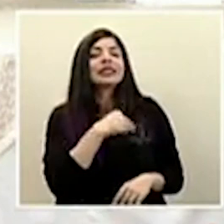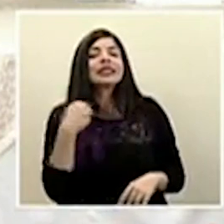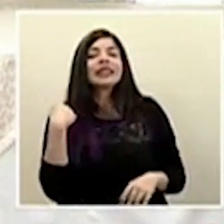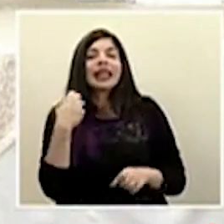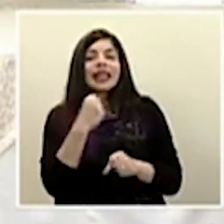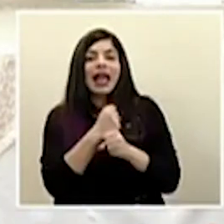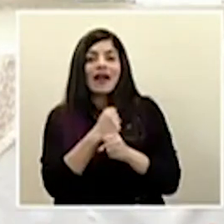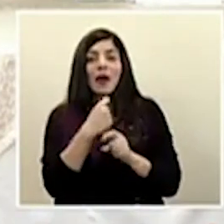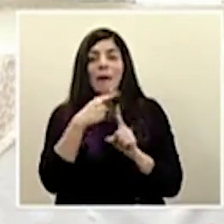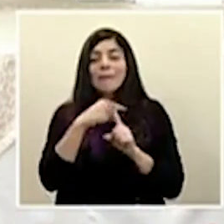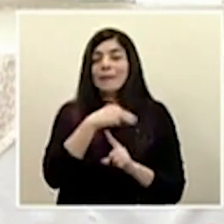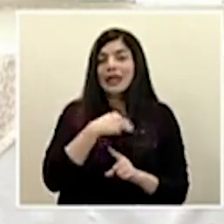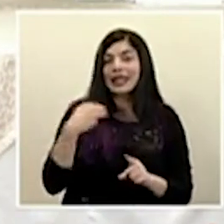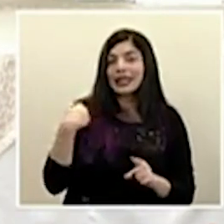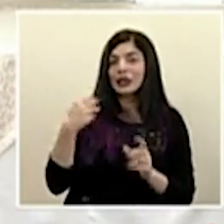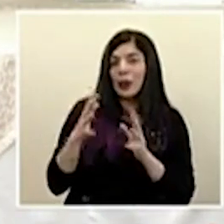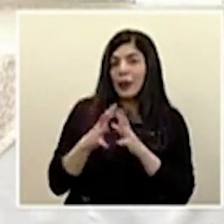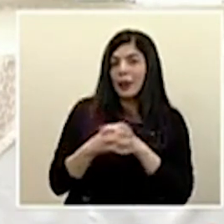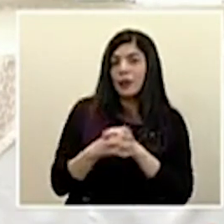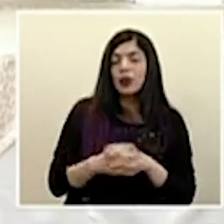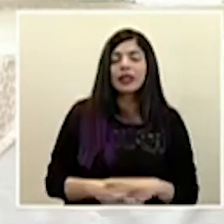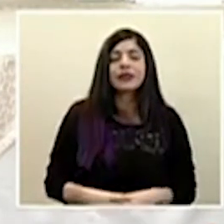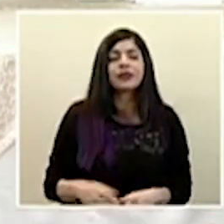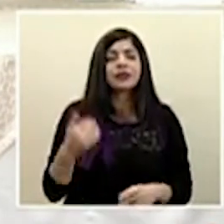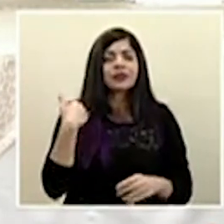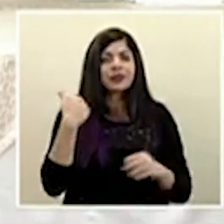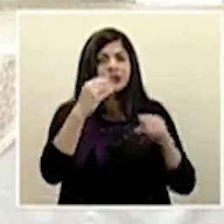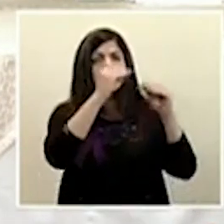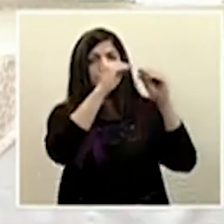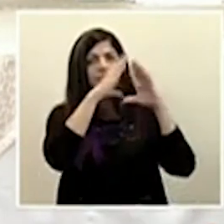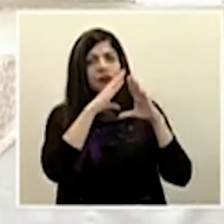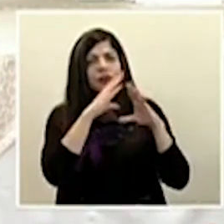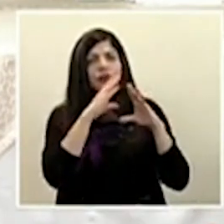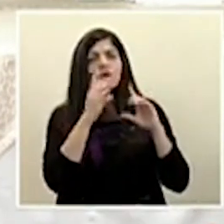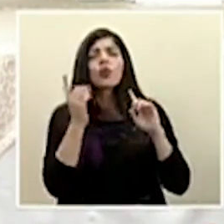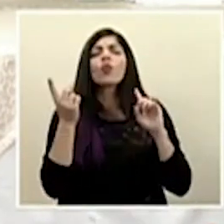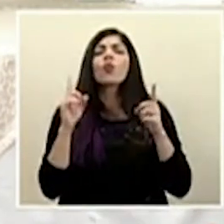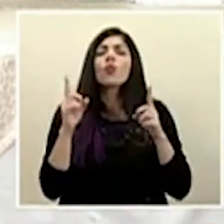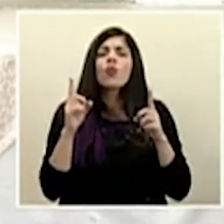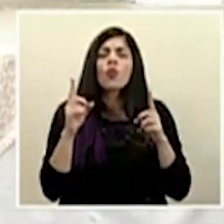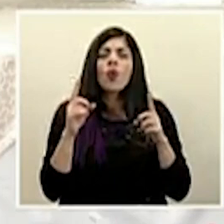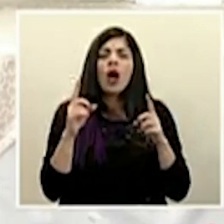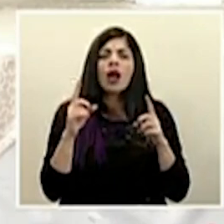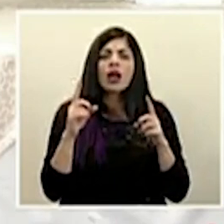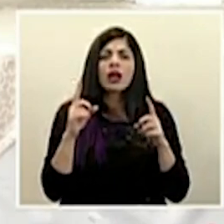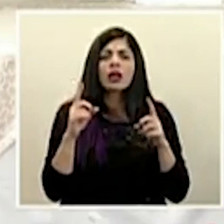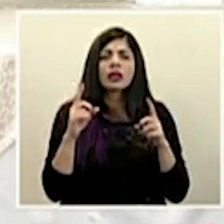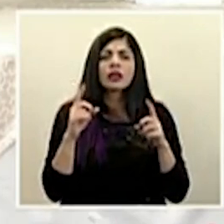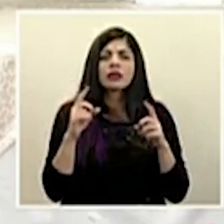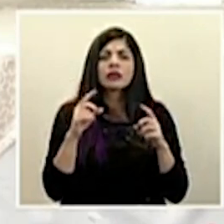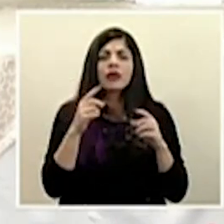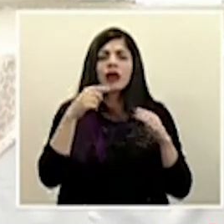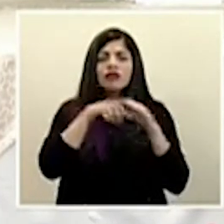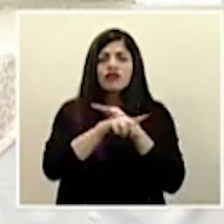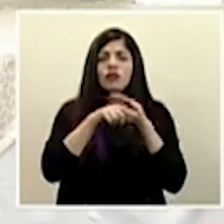Trabajo y el ministro Bermúdez, ¿tenemos información de cuál es el tráfico de la